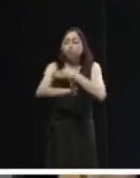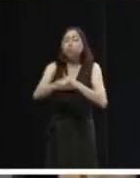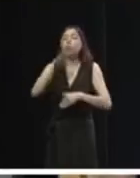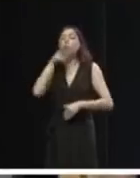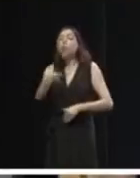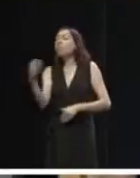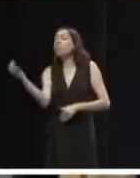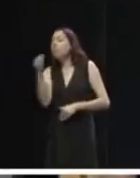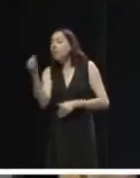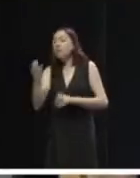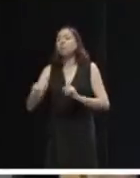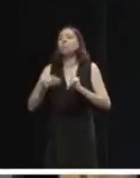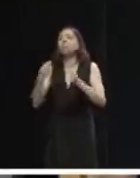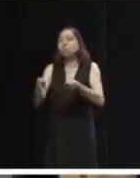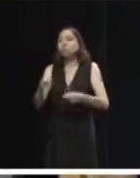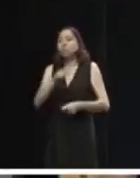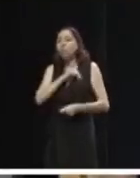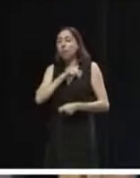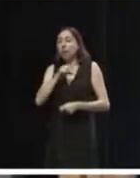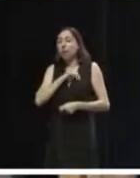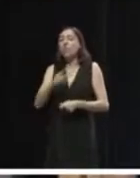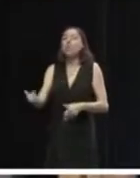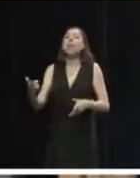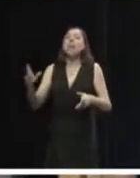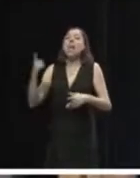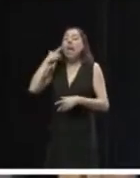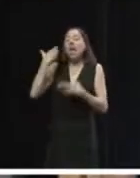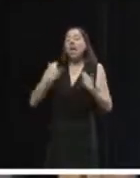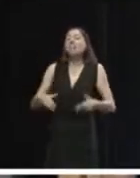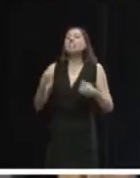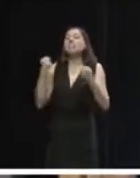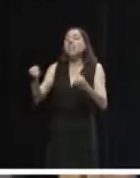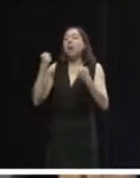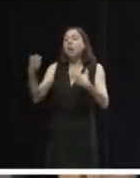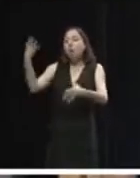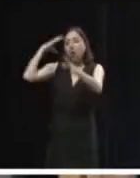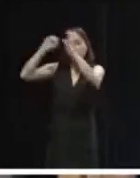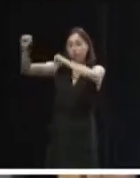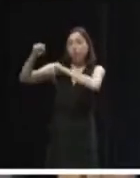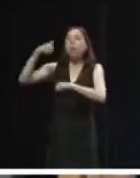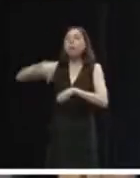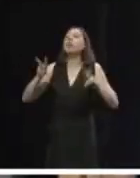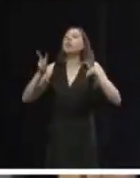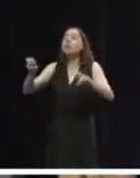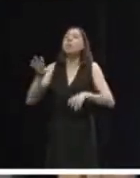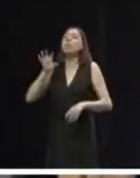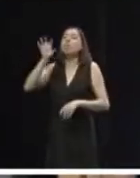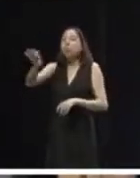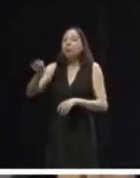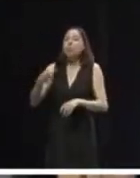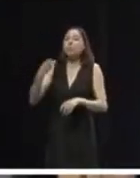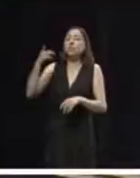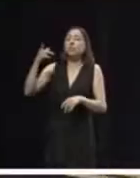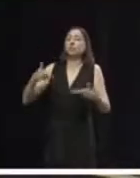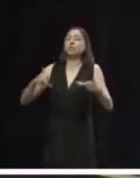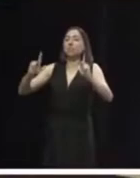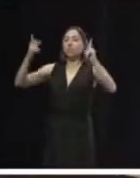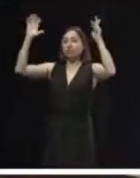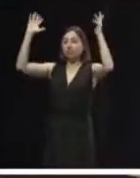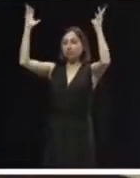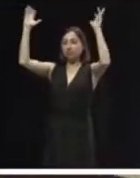merecen. Salud y república, porque este nuevo país no se construye sin una república.